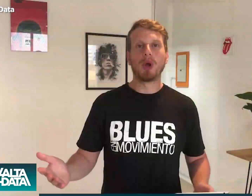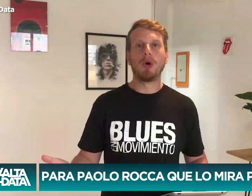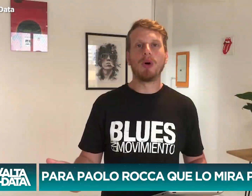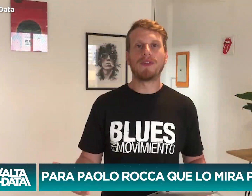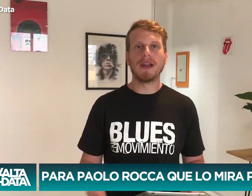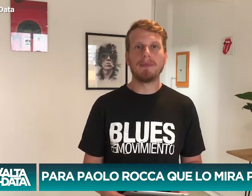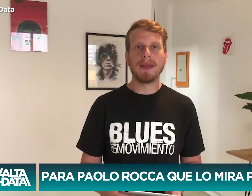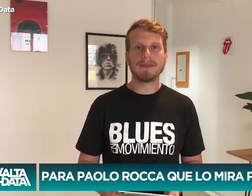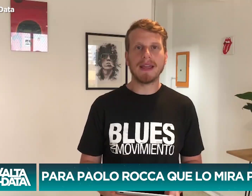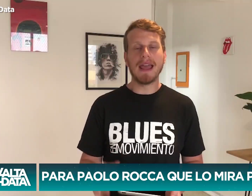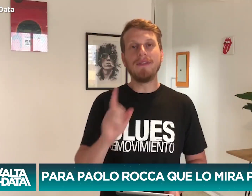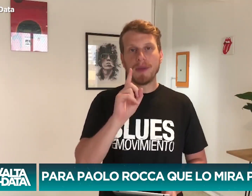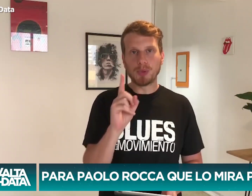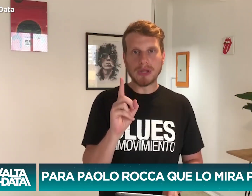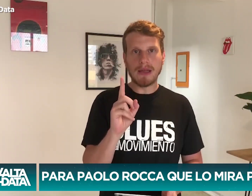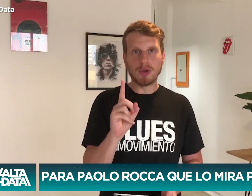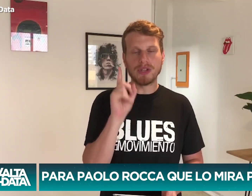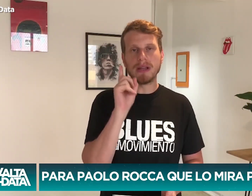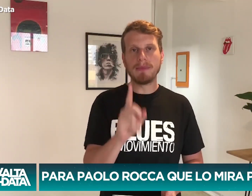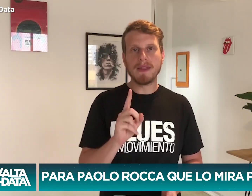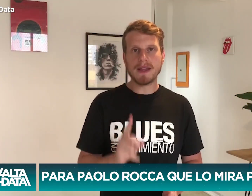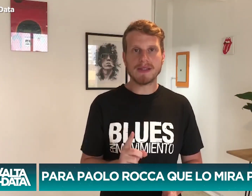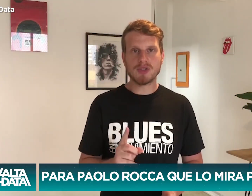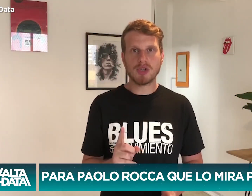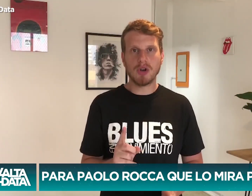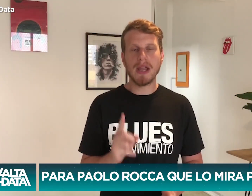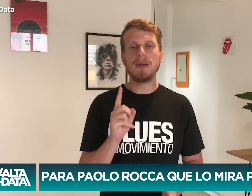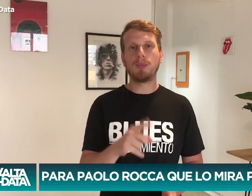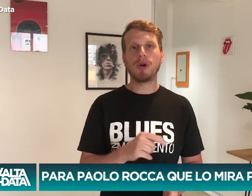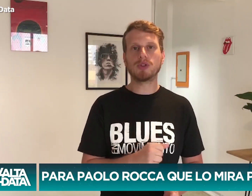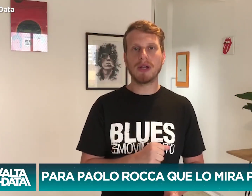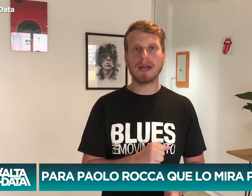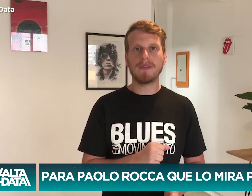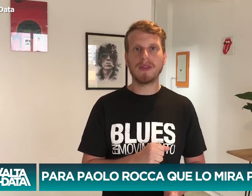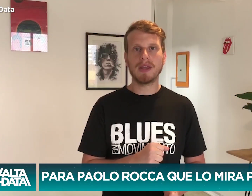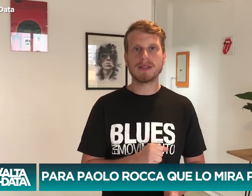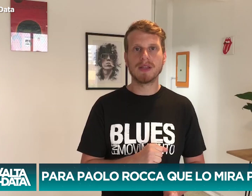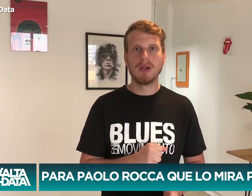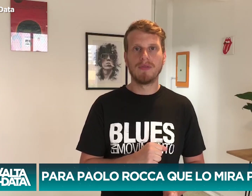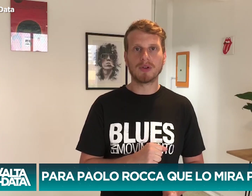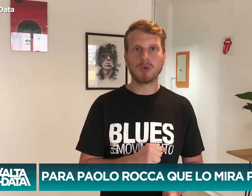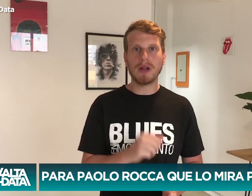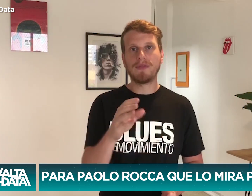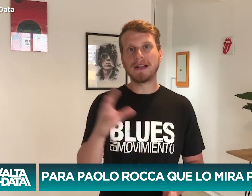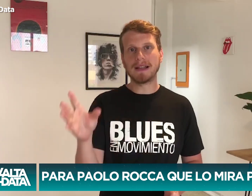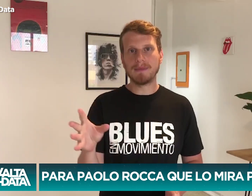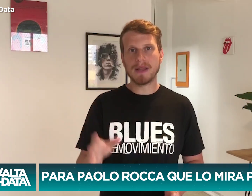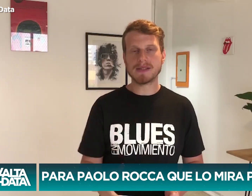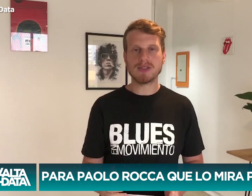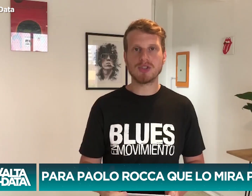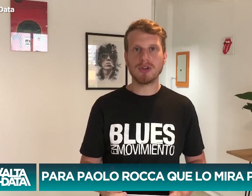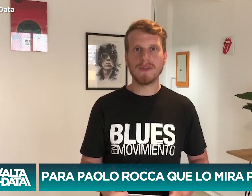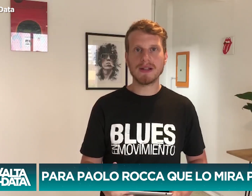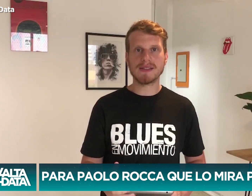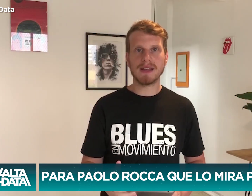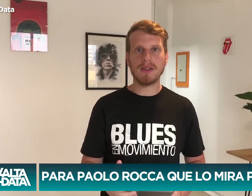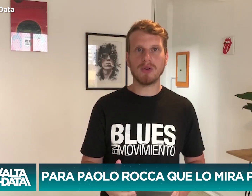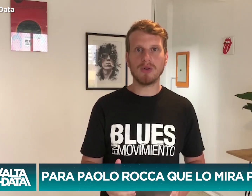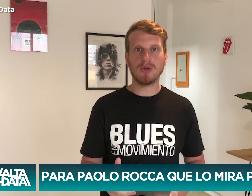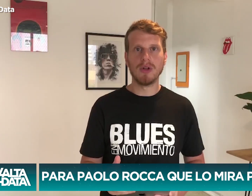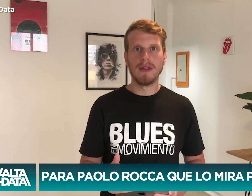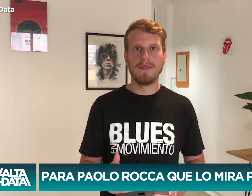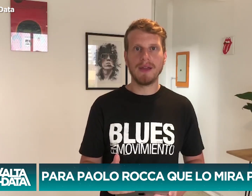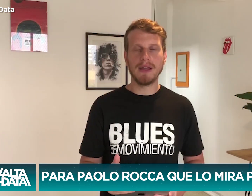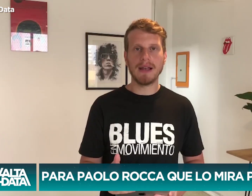Se aprobó finalmente en diputados, tiene media sanción el impuesto a las grandes fortunas, falta la media sanción del